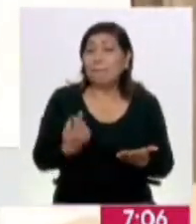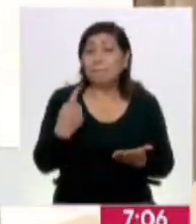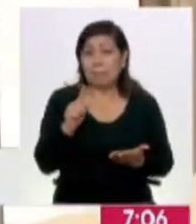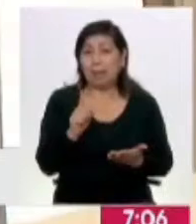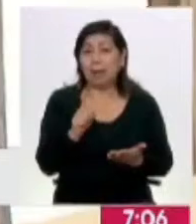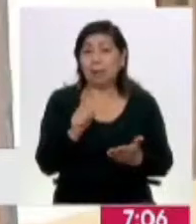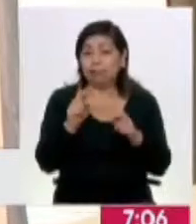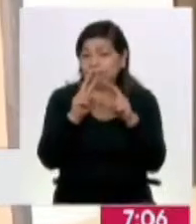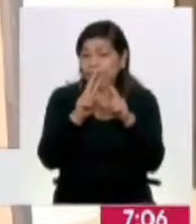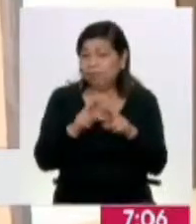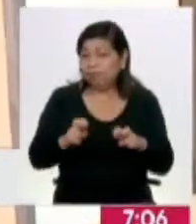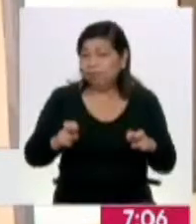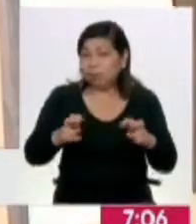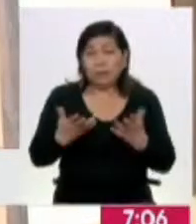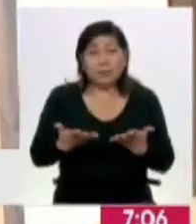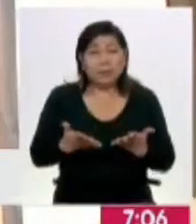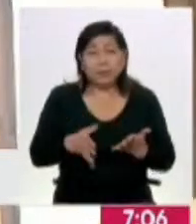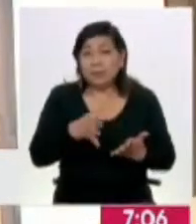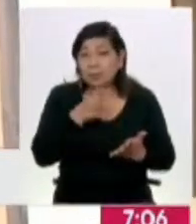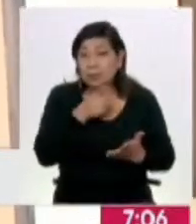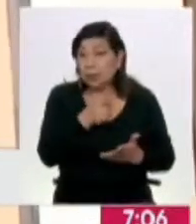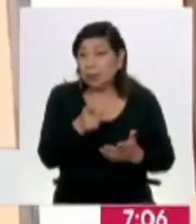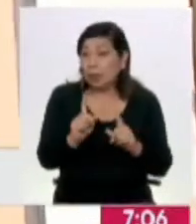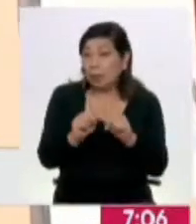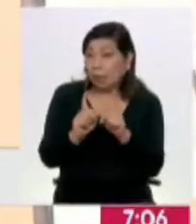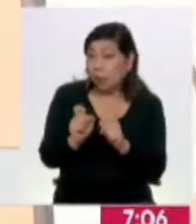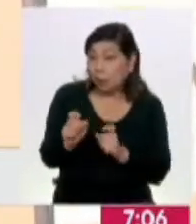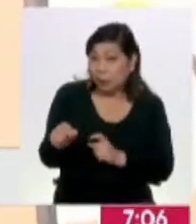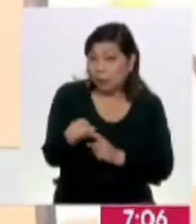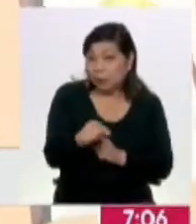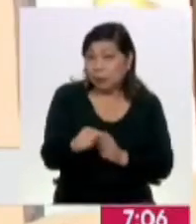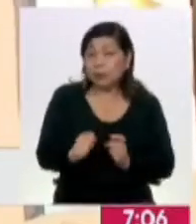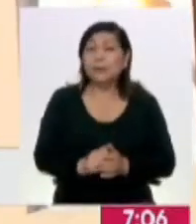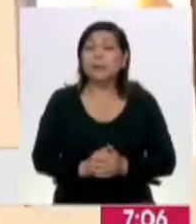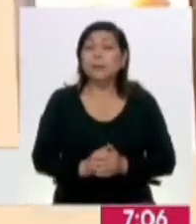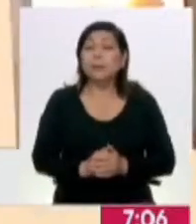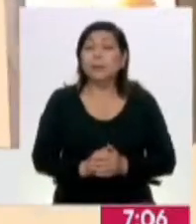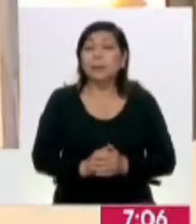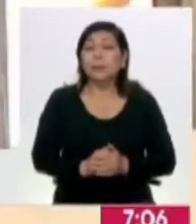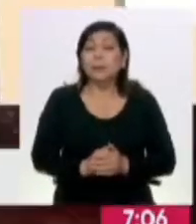para las investigaciones. No sé, Nicolás, si tú tienes alguna consulta en estudios.